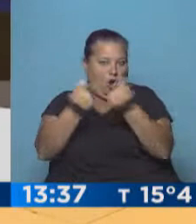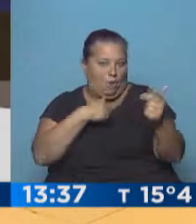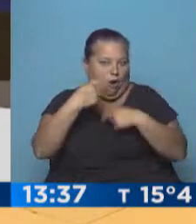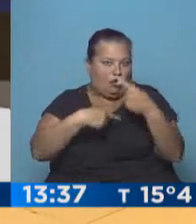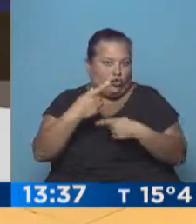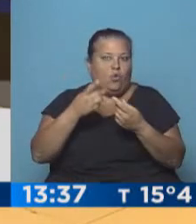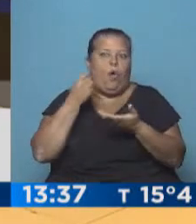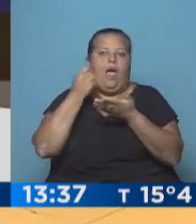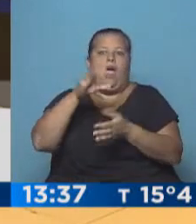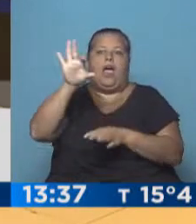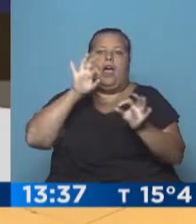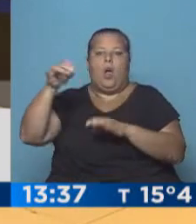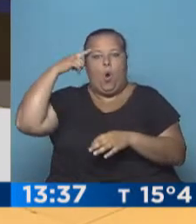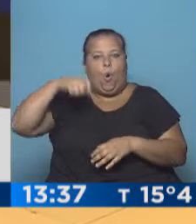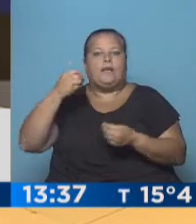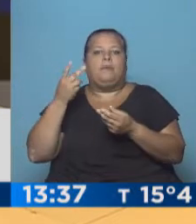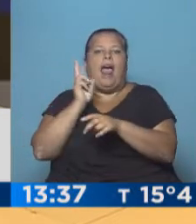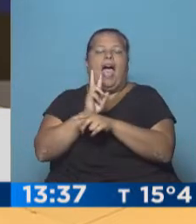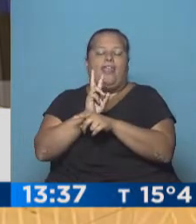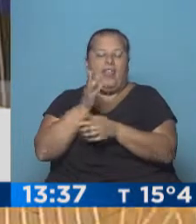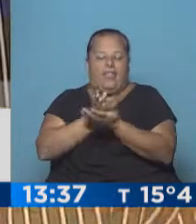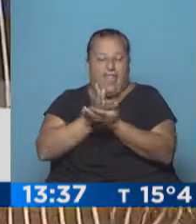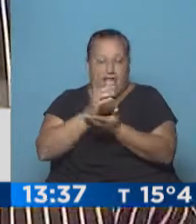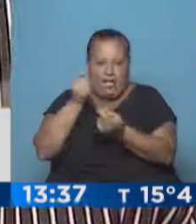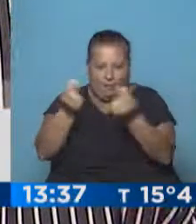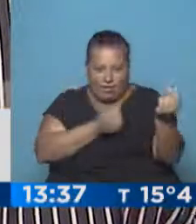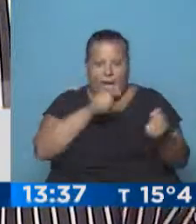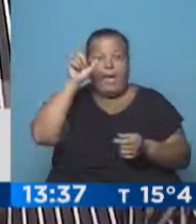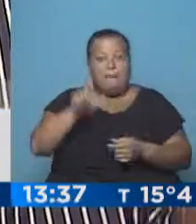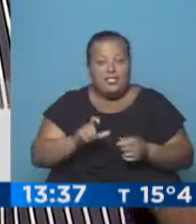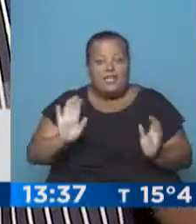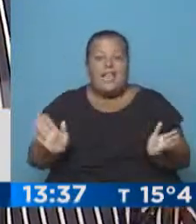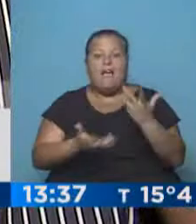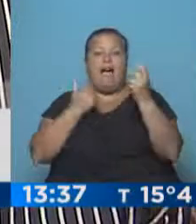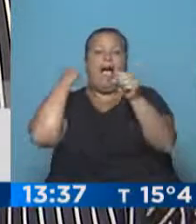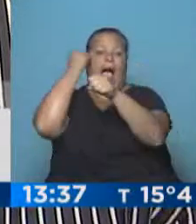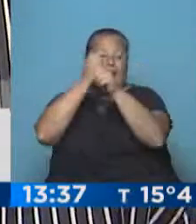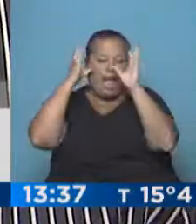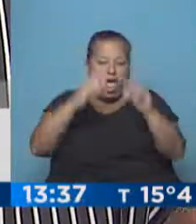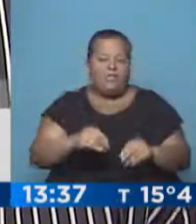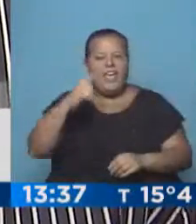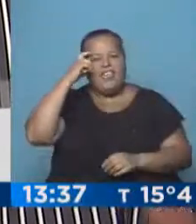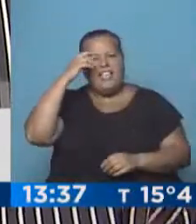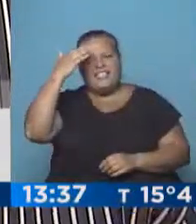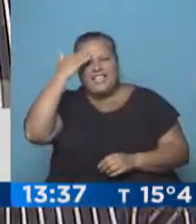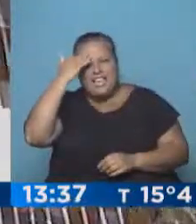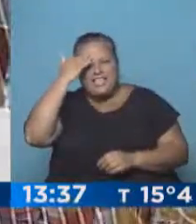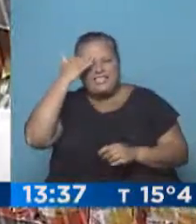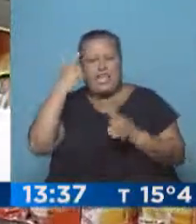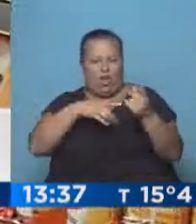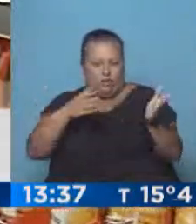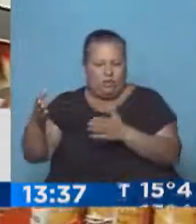inclusive la designación de los jueces de derecho del consumidor. Un consumidor cuando se levanta hasta que se acuesta tiene entre 10 y 15 relaciones de